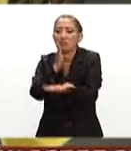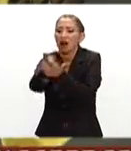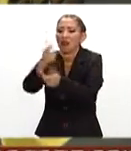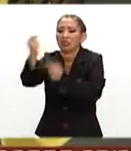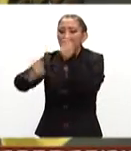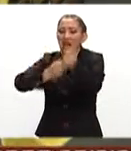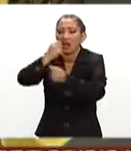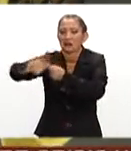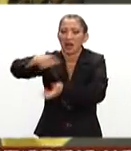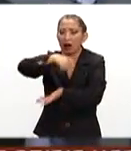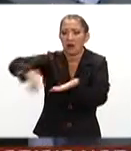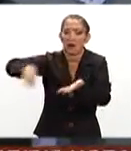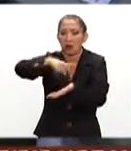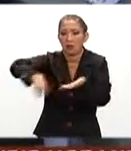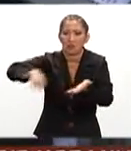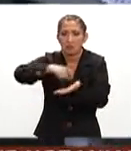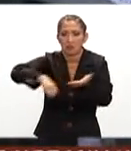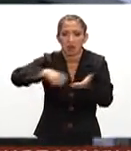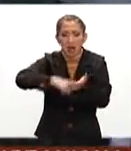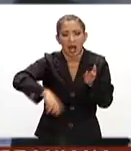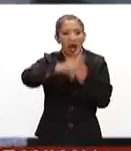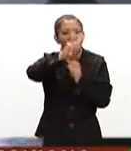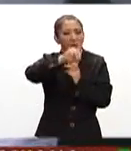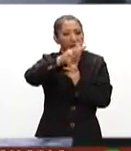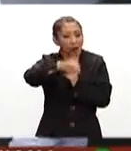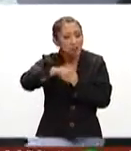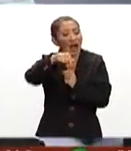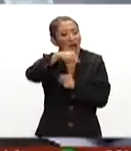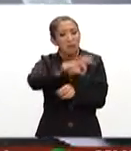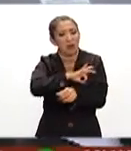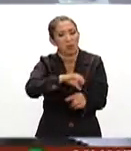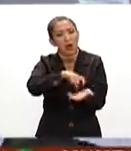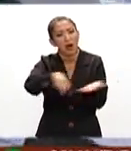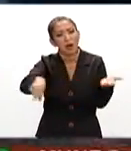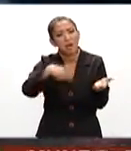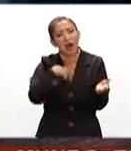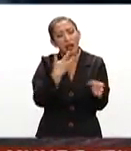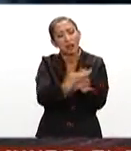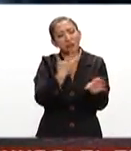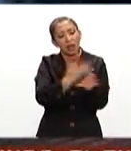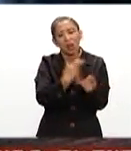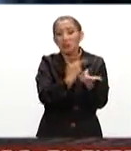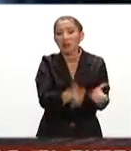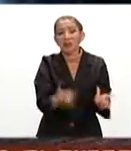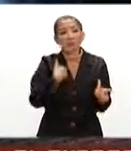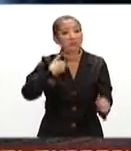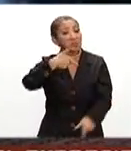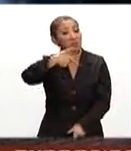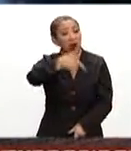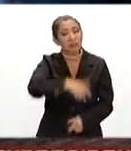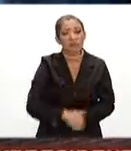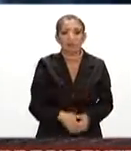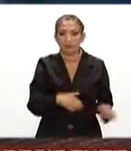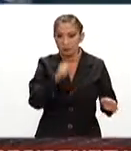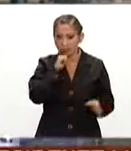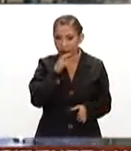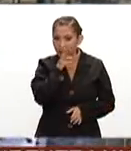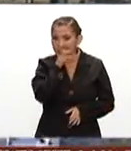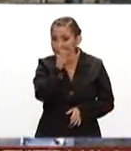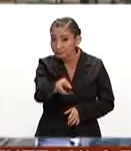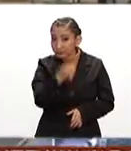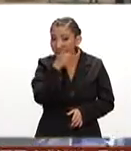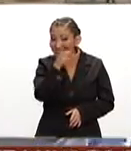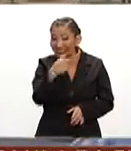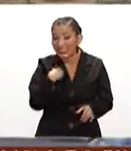a cualquiera de los centros comerciales, un Walmart cualquiera, y ahí puede comprar en los Estados Unidos una pistola. También revelan que cada